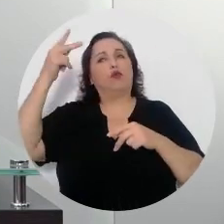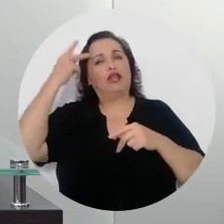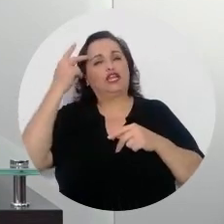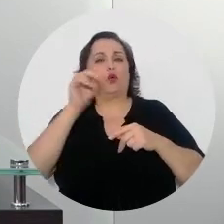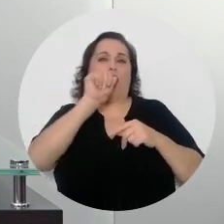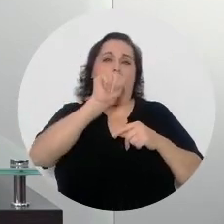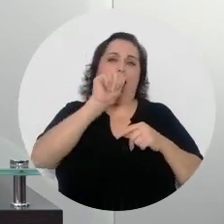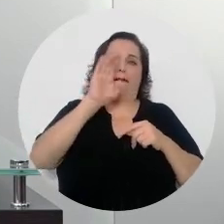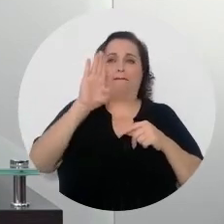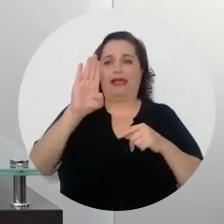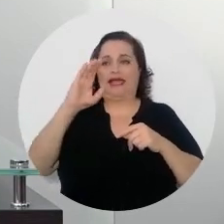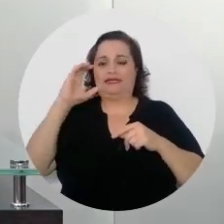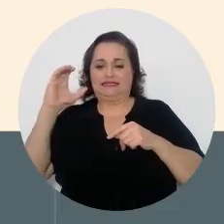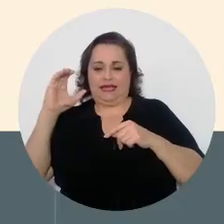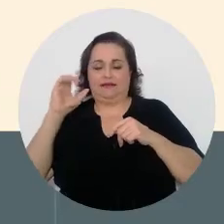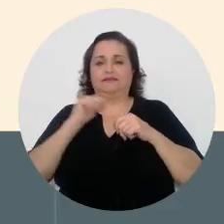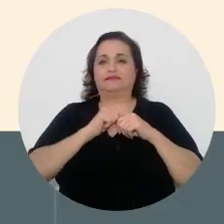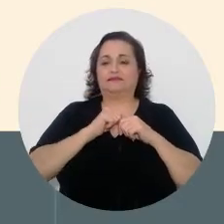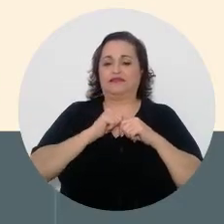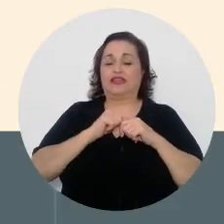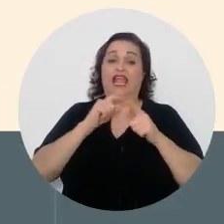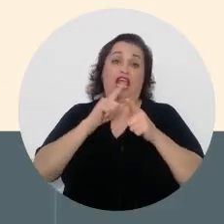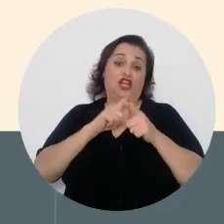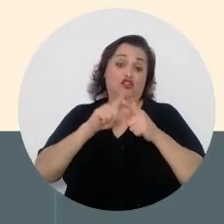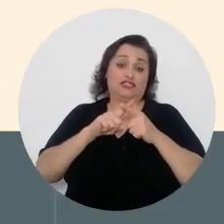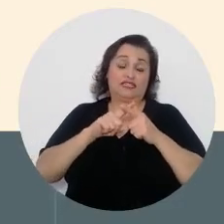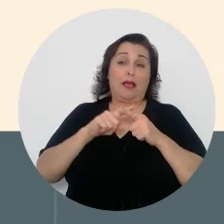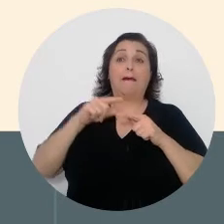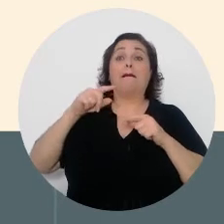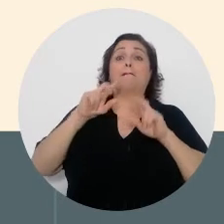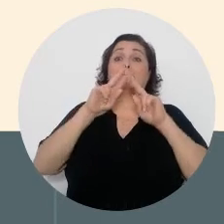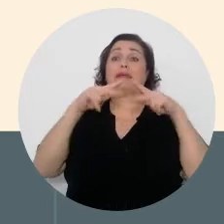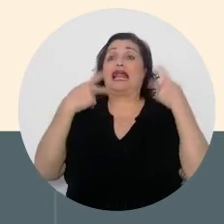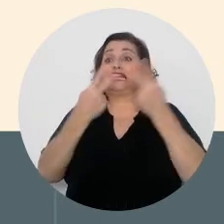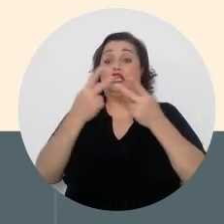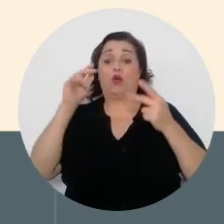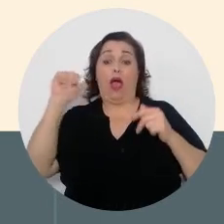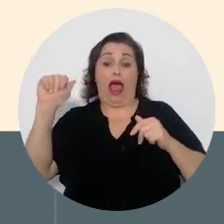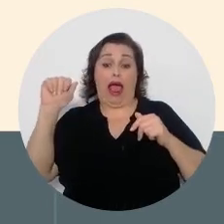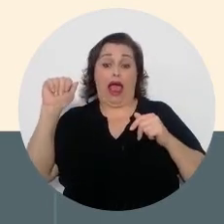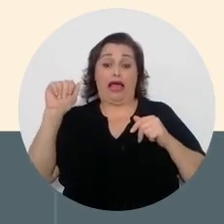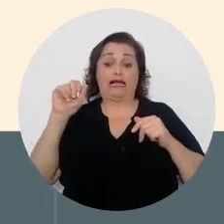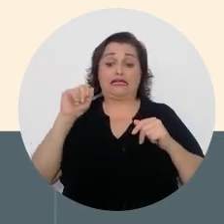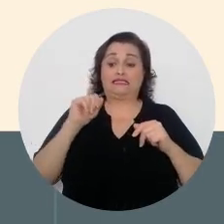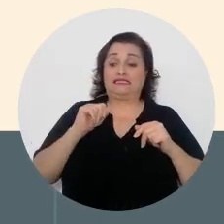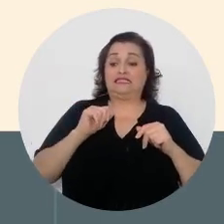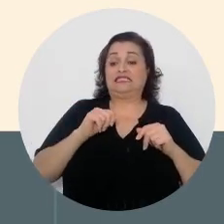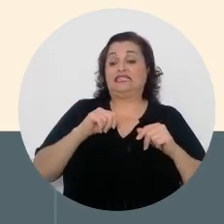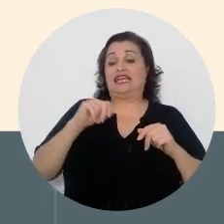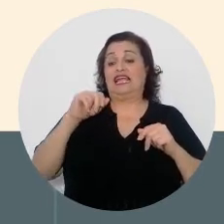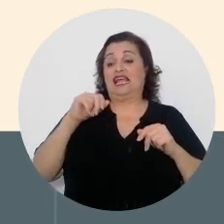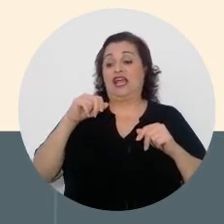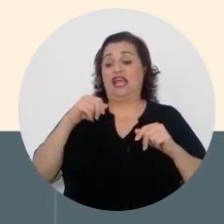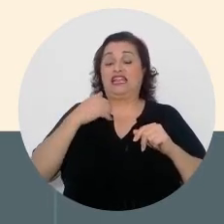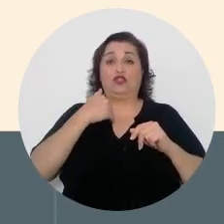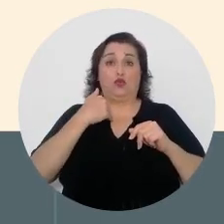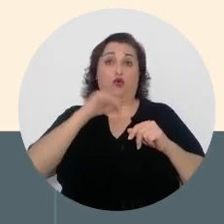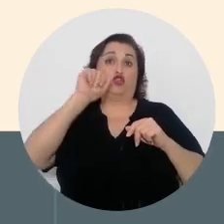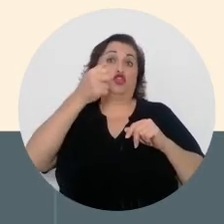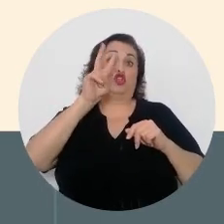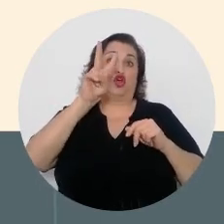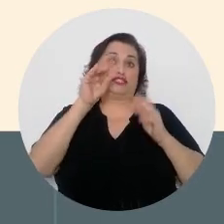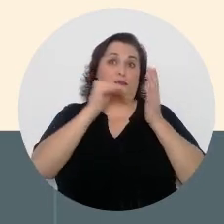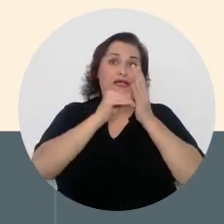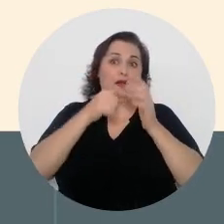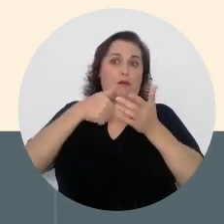A, partido B y partido C, el cual, según su votación, el partido A obtuvo 6.000 votos, el